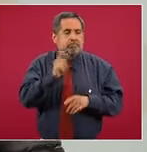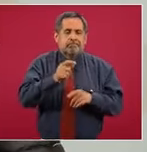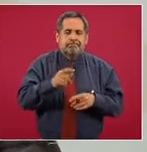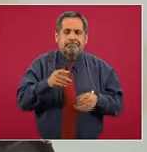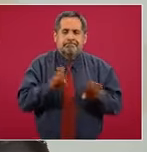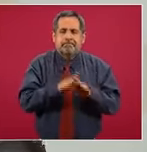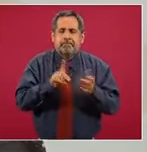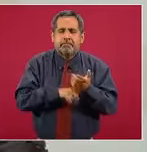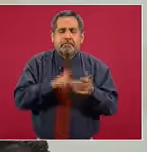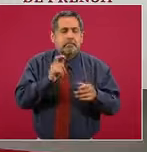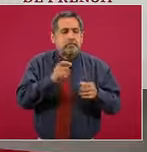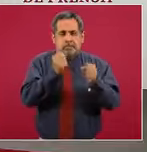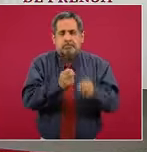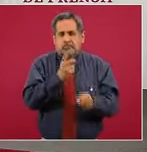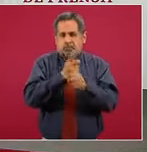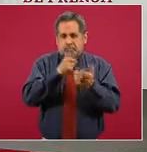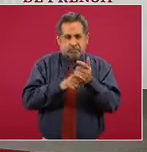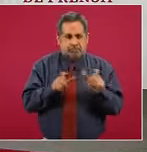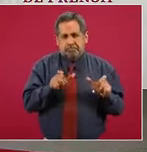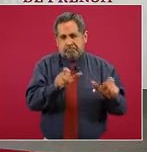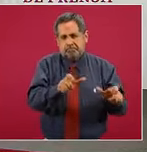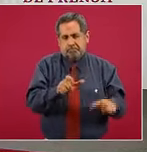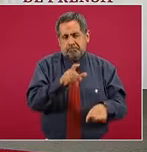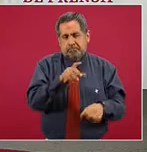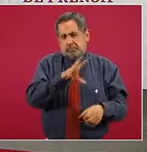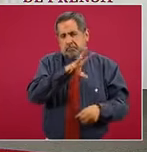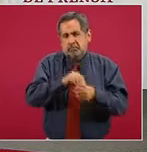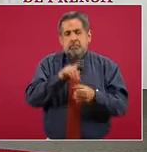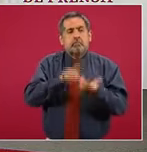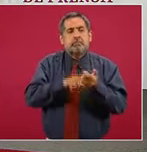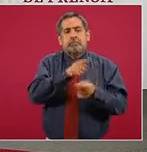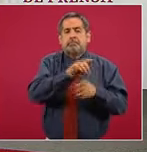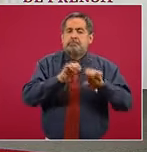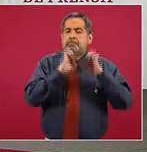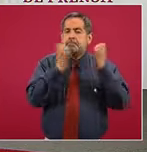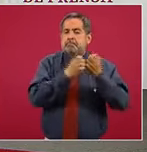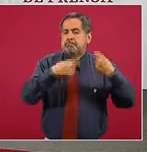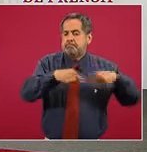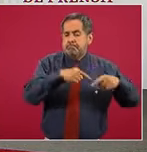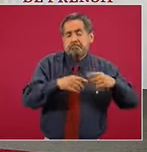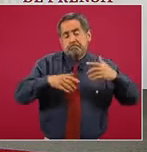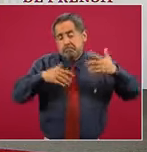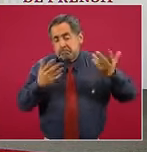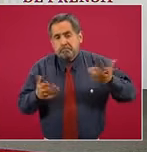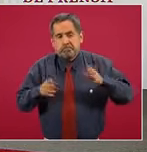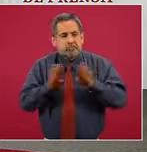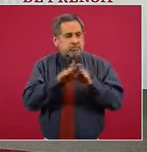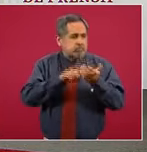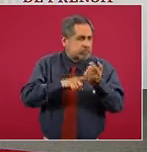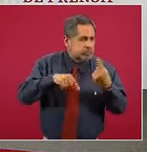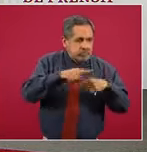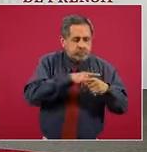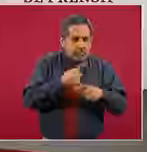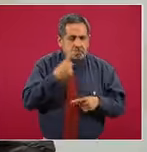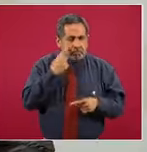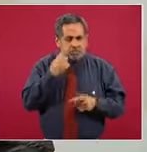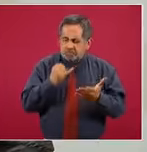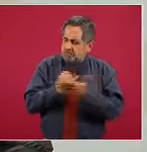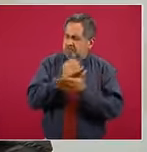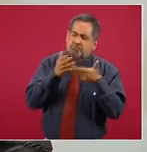operativo de seguridad sanitaria en un estadio de fútbol que tomó la decisión de